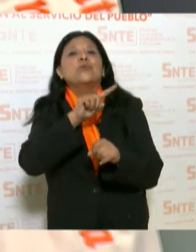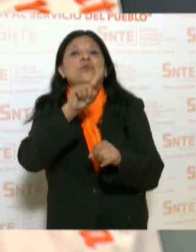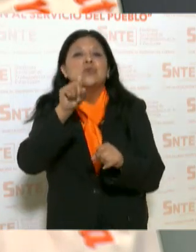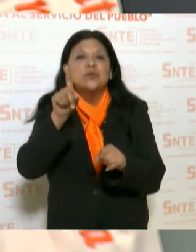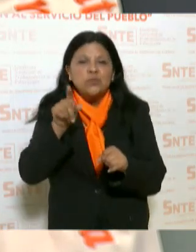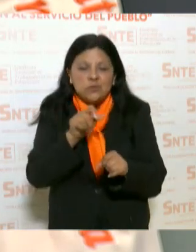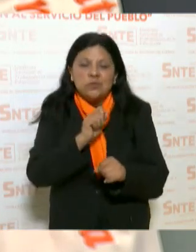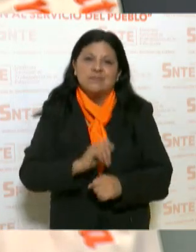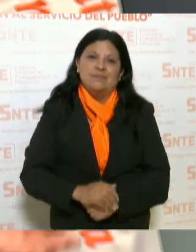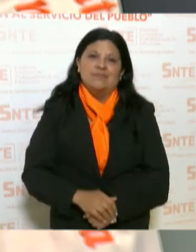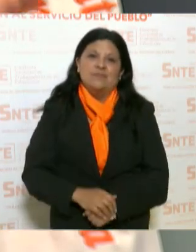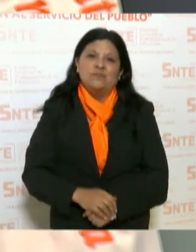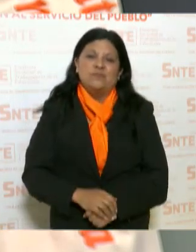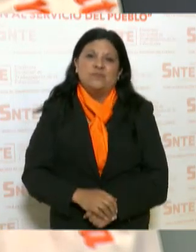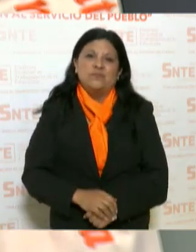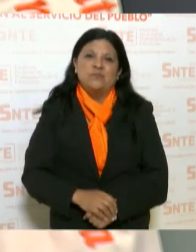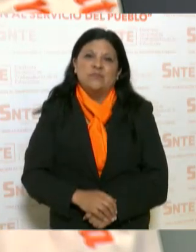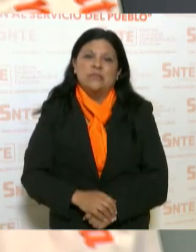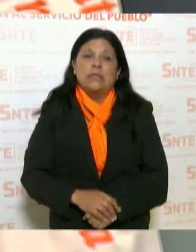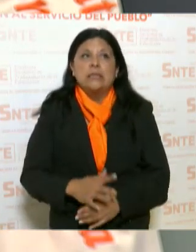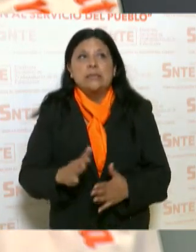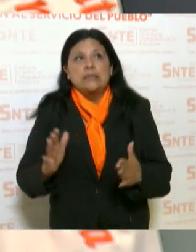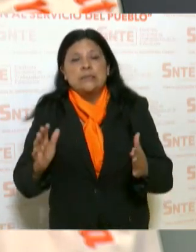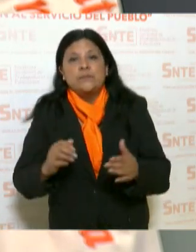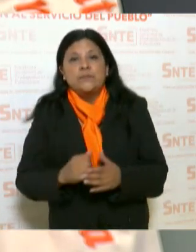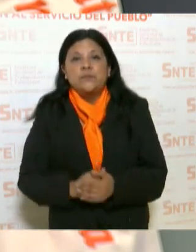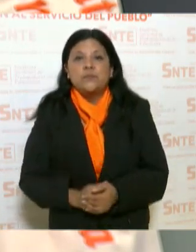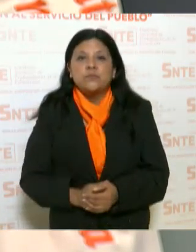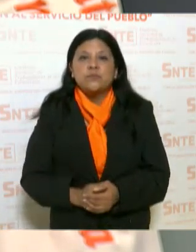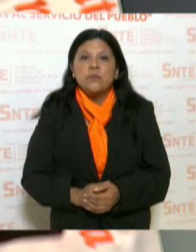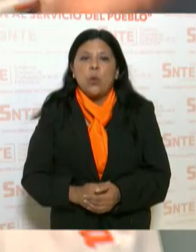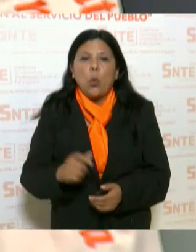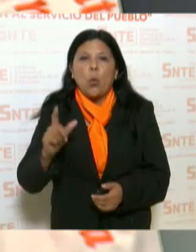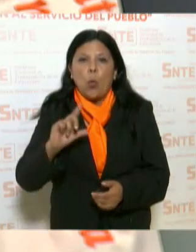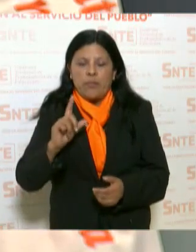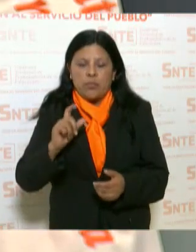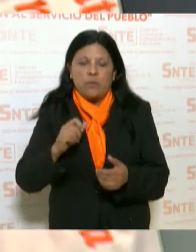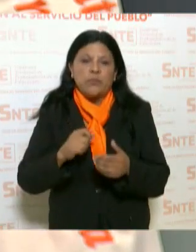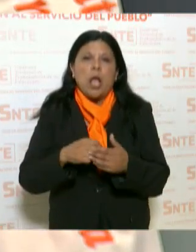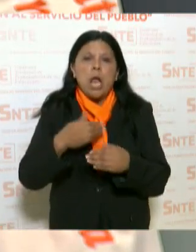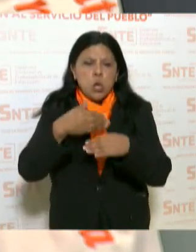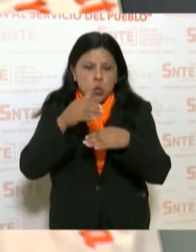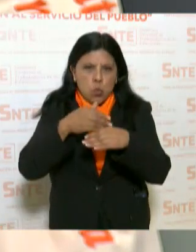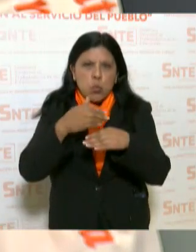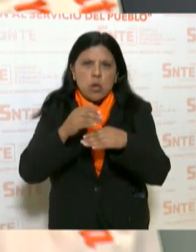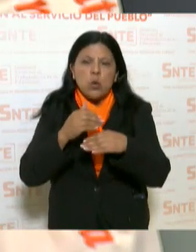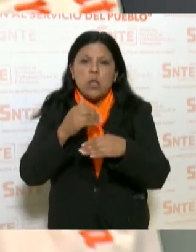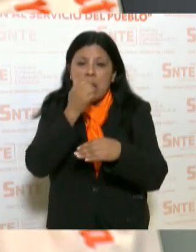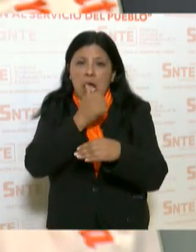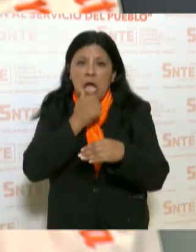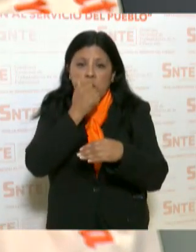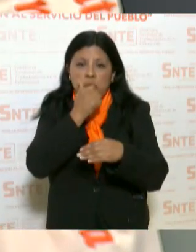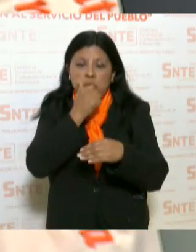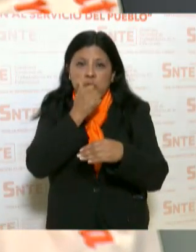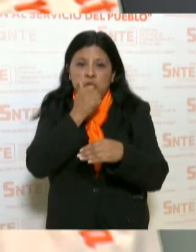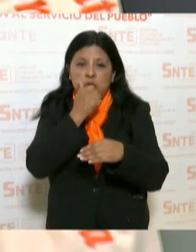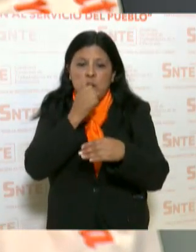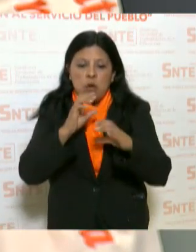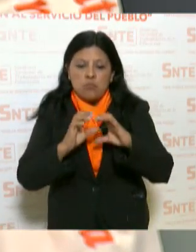Pues al principio creció la matrícula de las escuelas privadas,